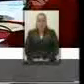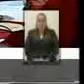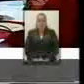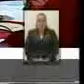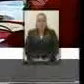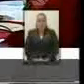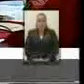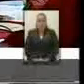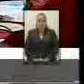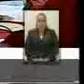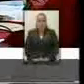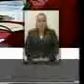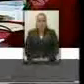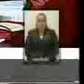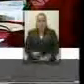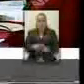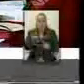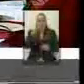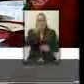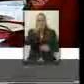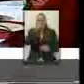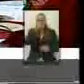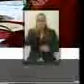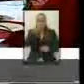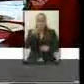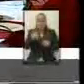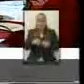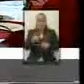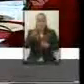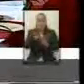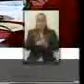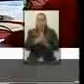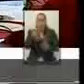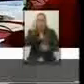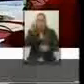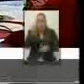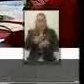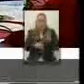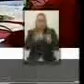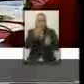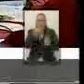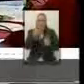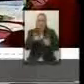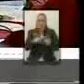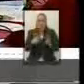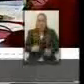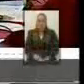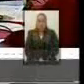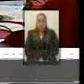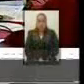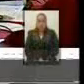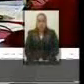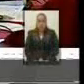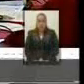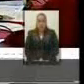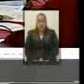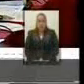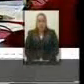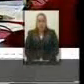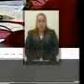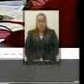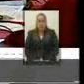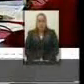para Pomalca seguía bajando, no se enteraba lo que pasaba alrededor. Y ya hay una diferencia de $60. Mire,